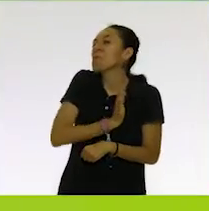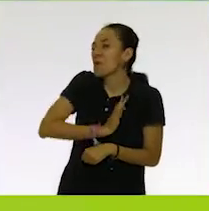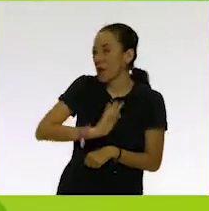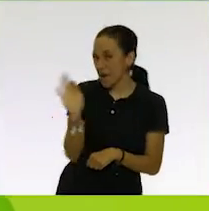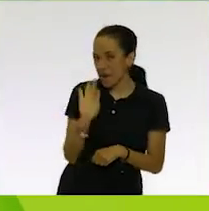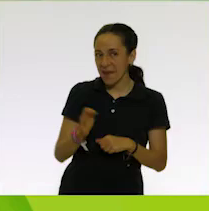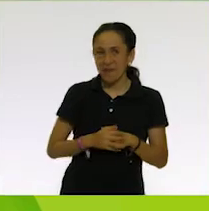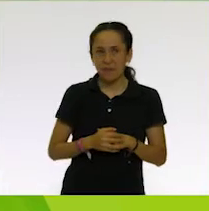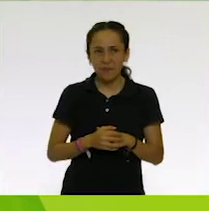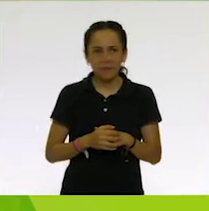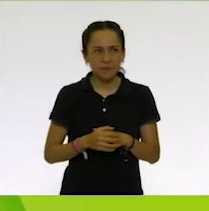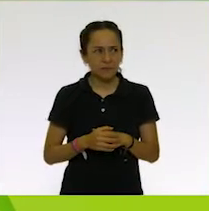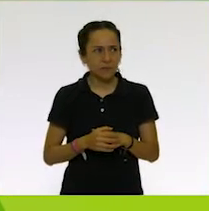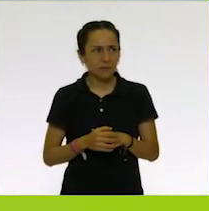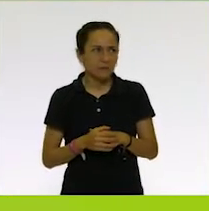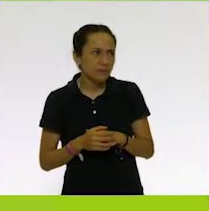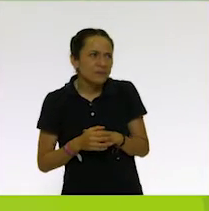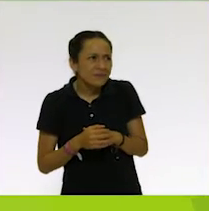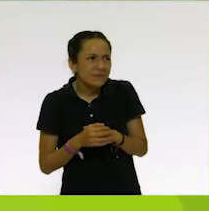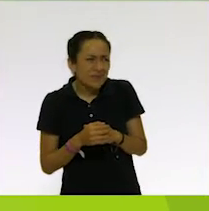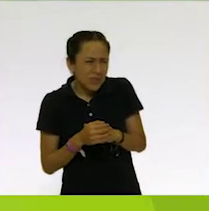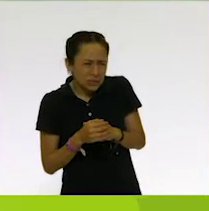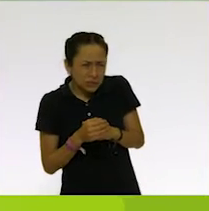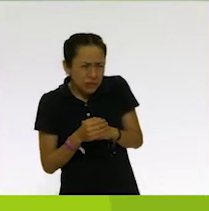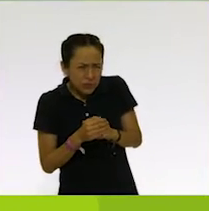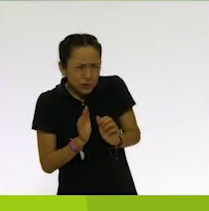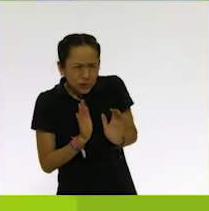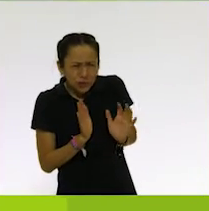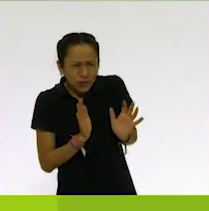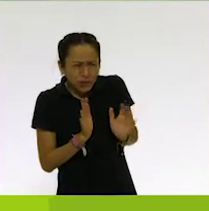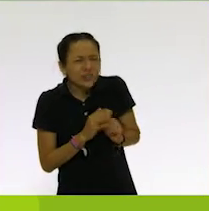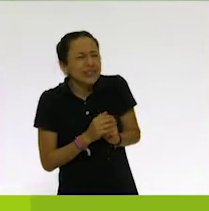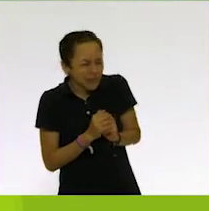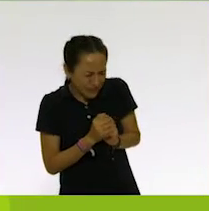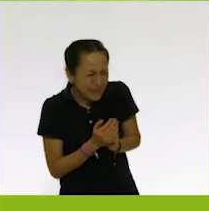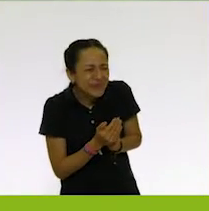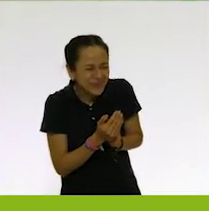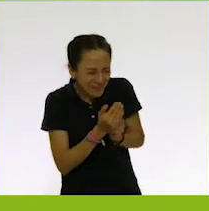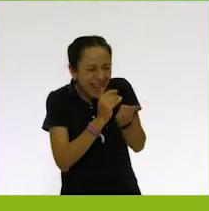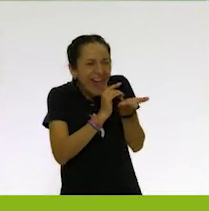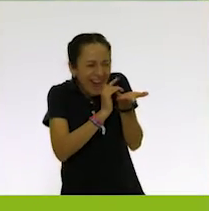Criatura pequeña dijo, no, gracias.